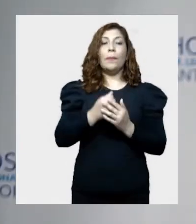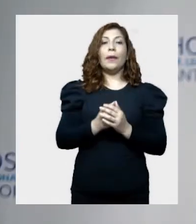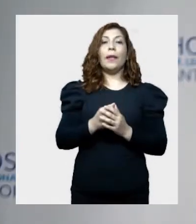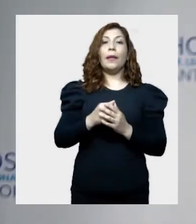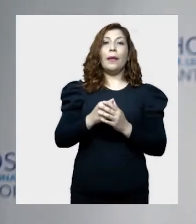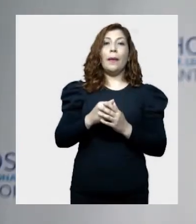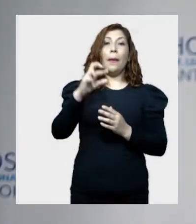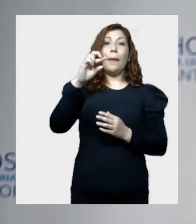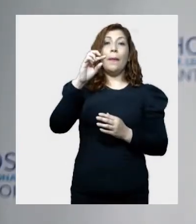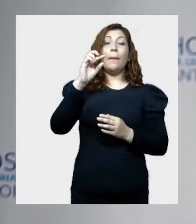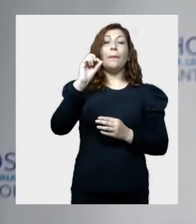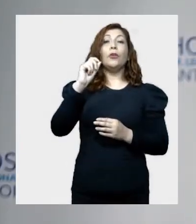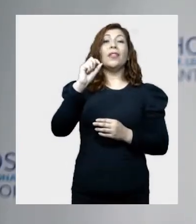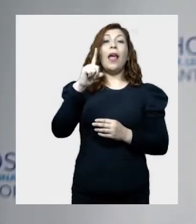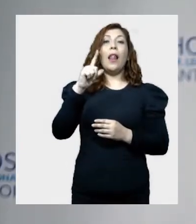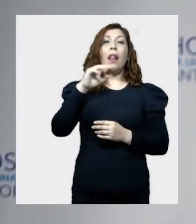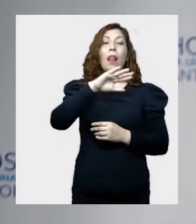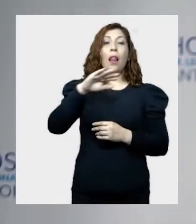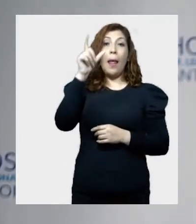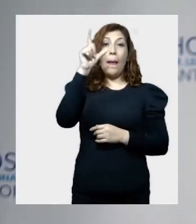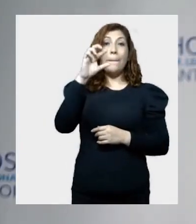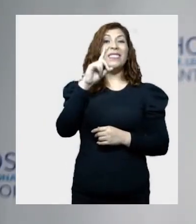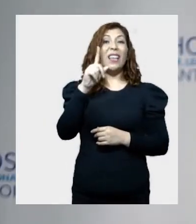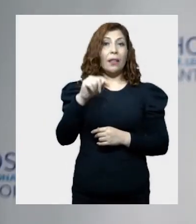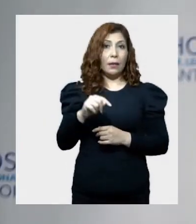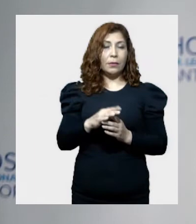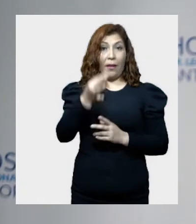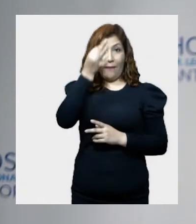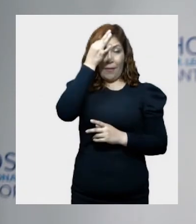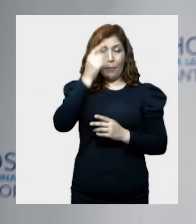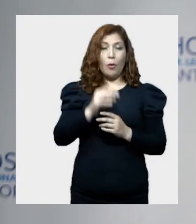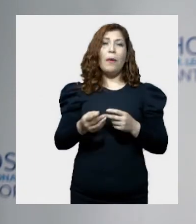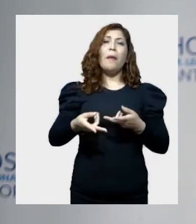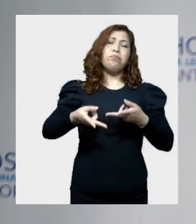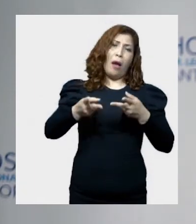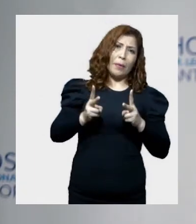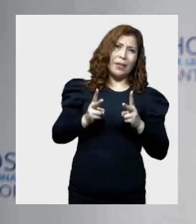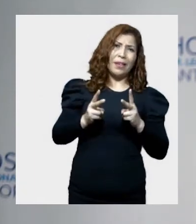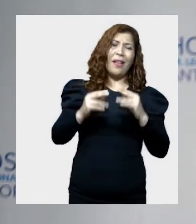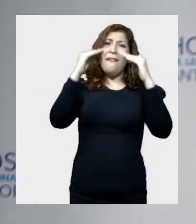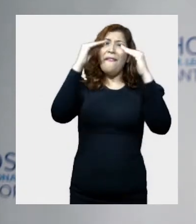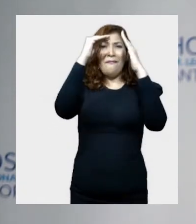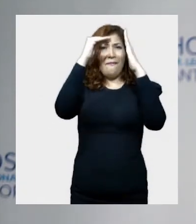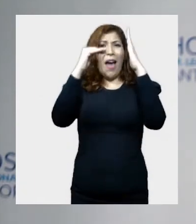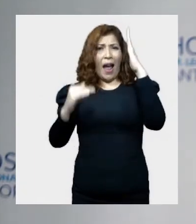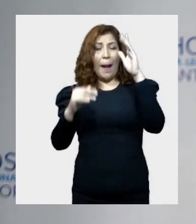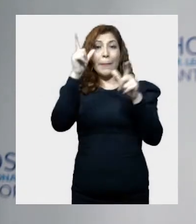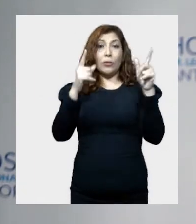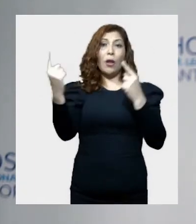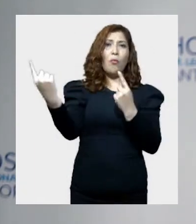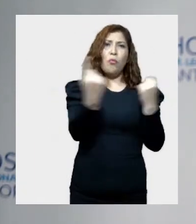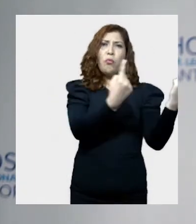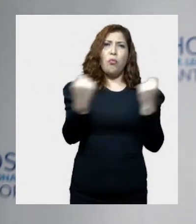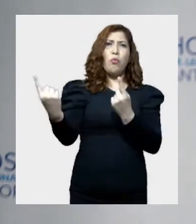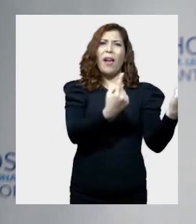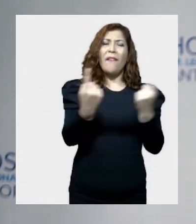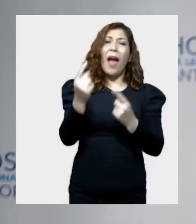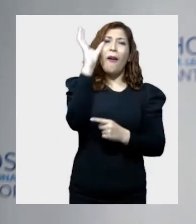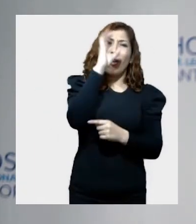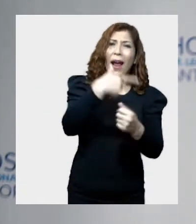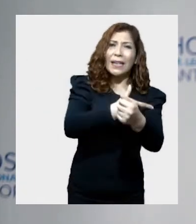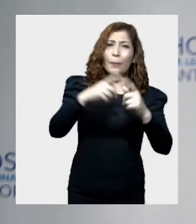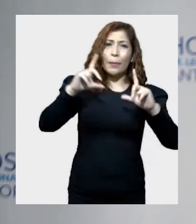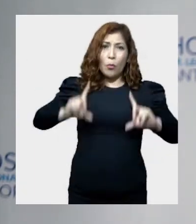de Pacientes, permitirá descongestionar la atención de usuarios en la recepción de imagenología y además permitirá el